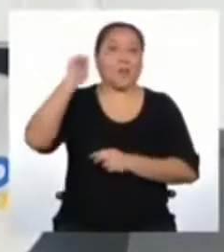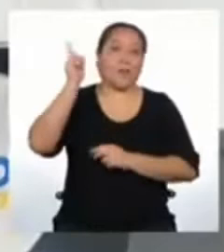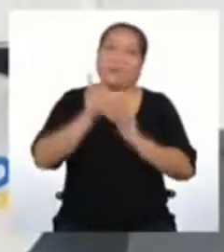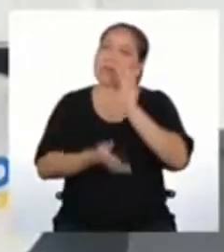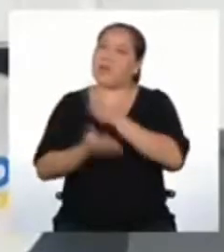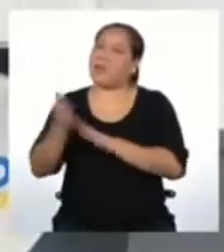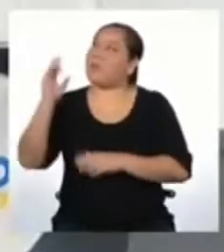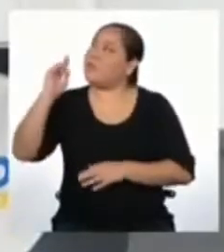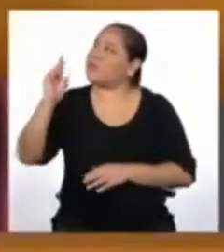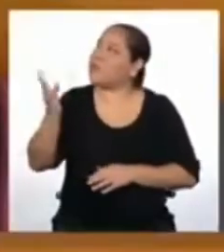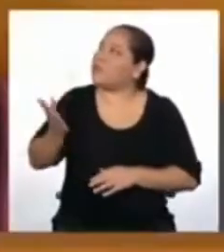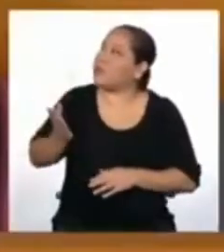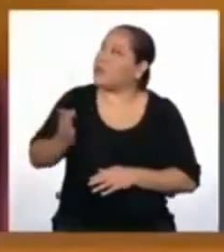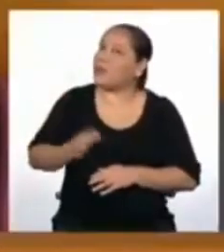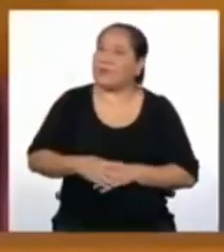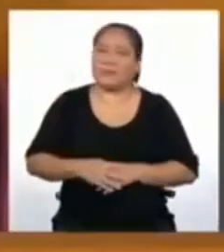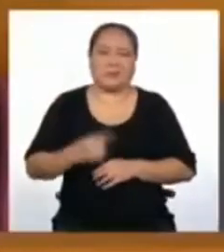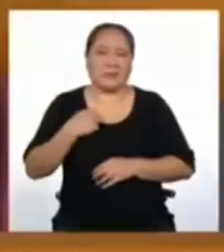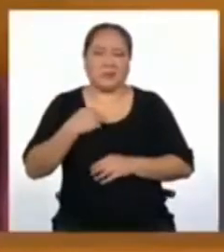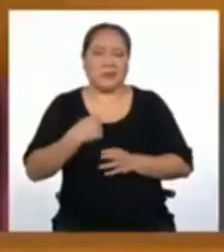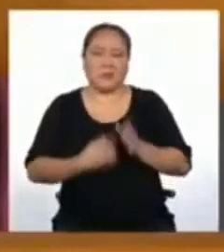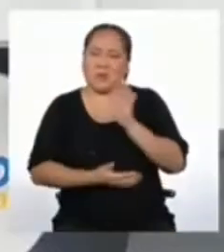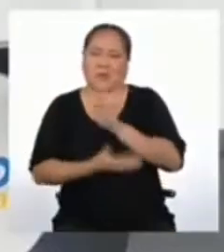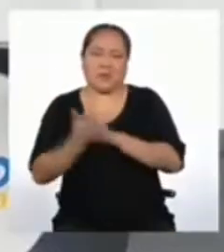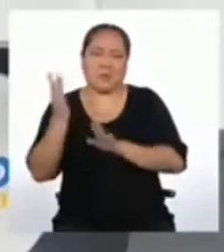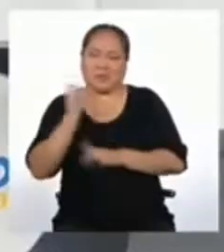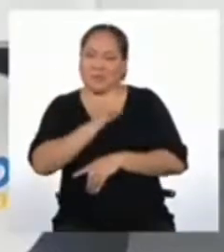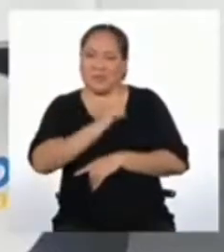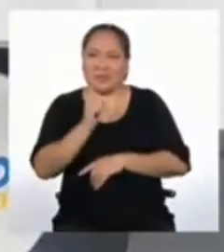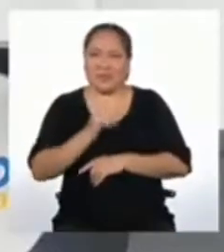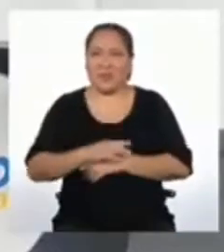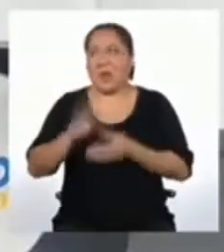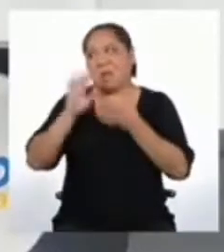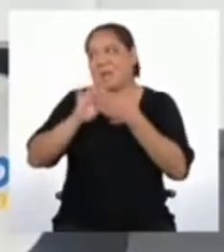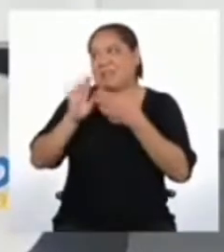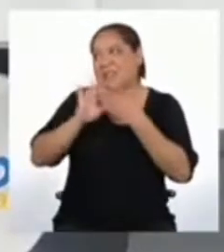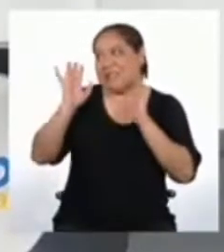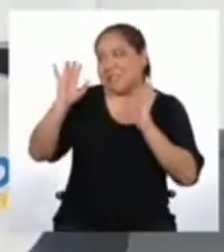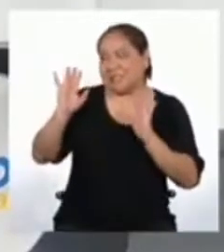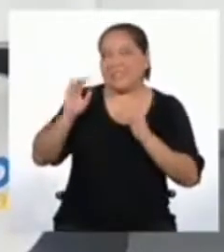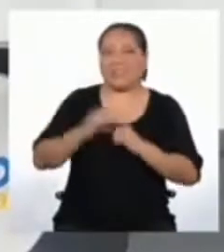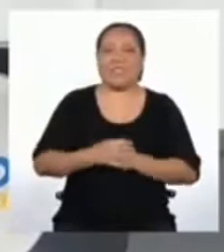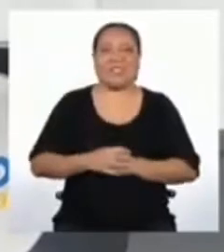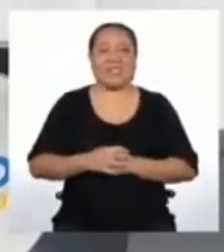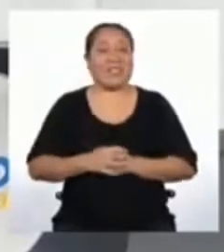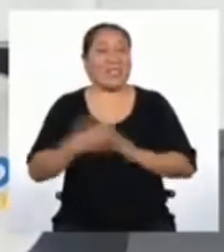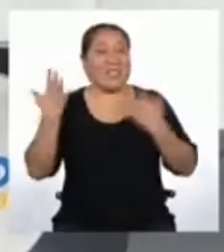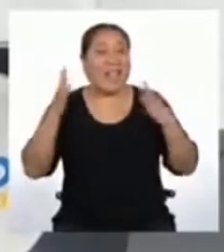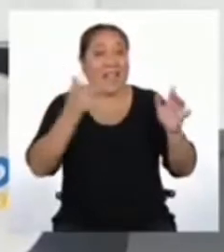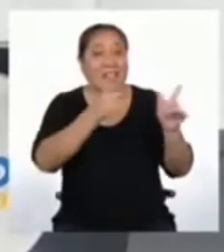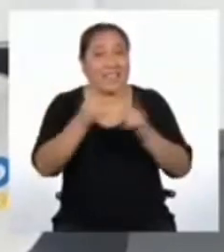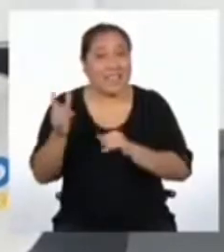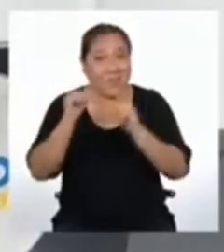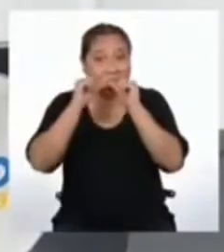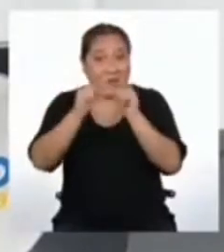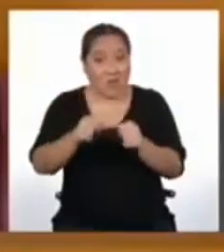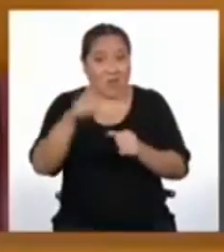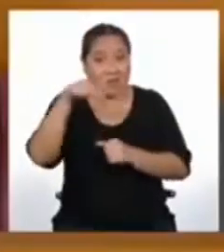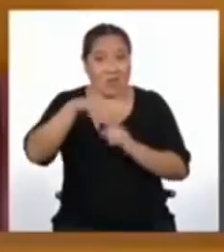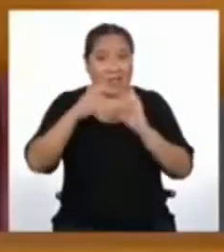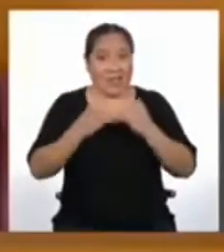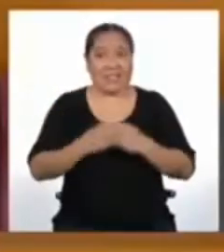ido. ¿Profesora? Nunca lo he hecho hasta ahora. Perdona, profesora. ¿Todos listos y listas para seguir